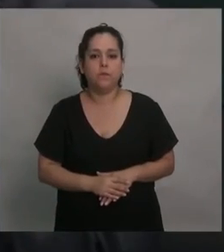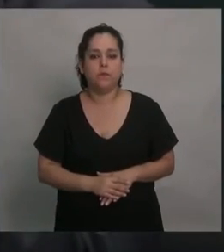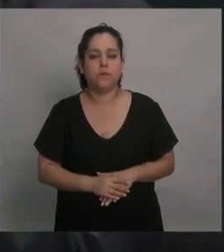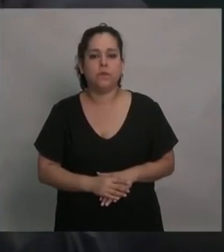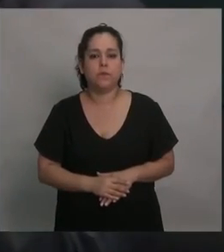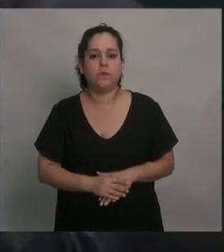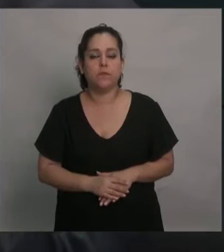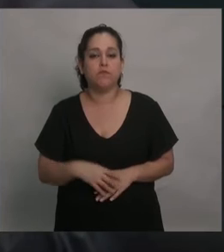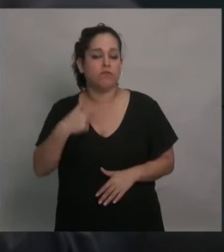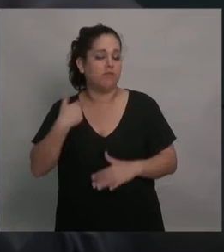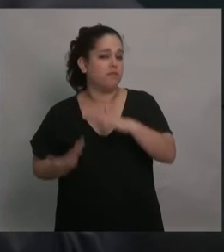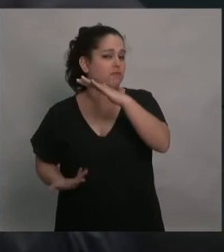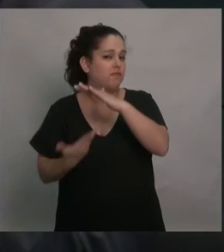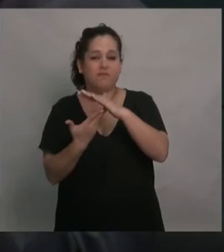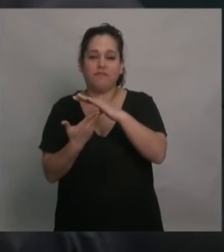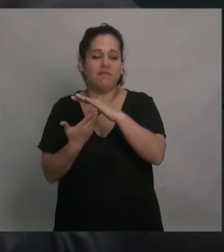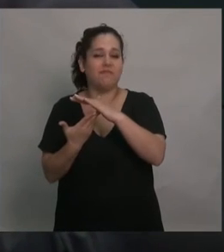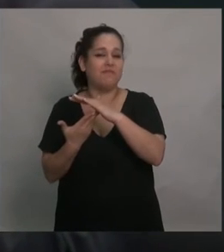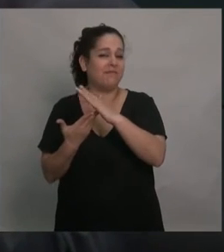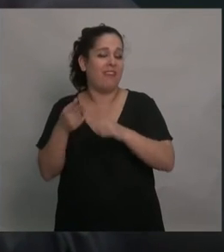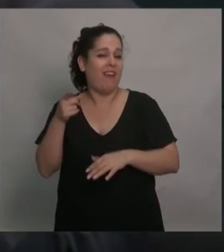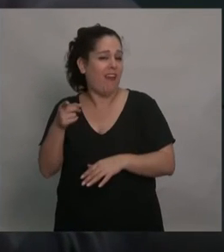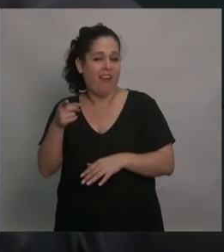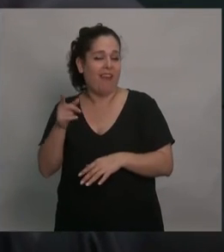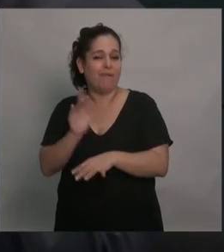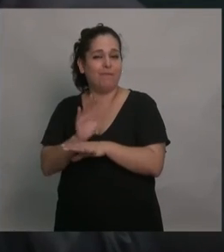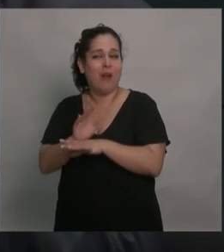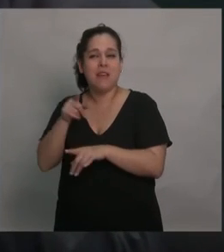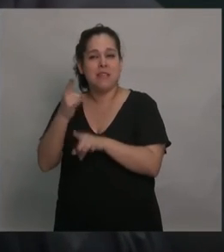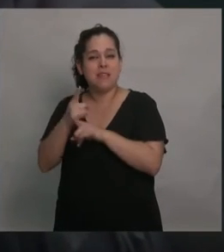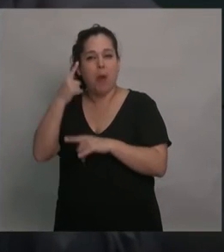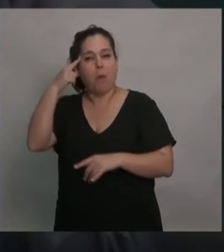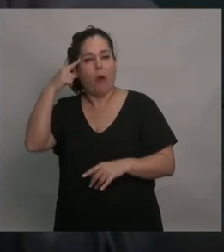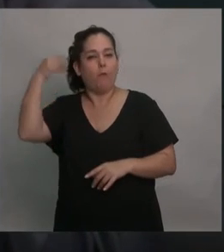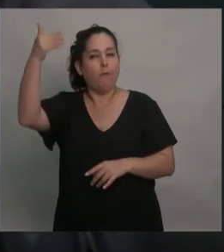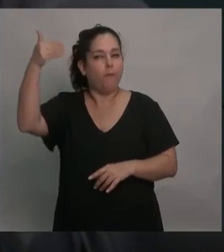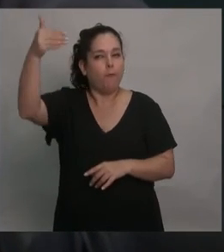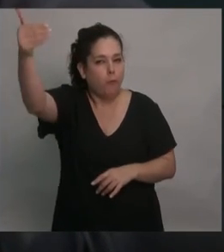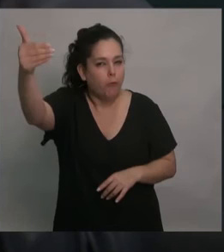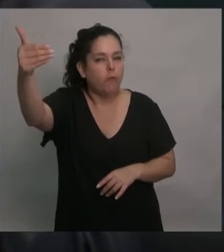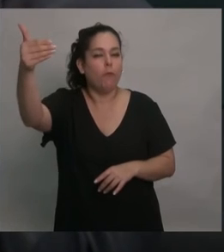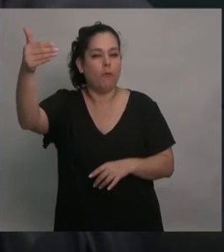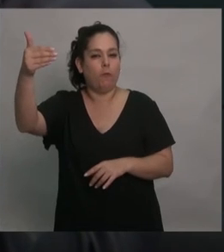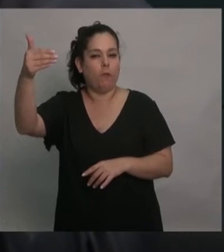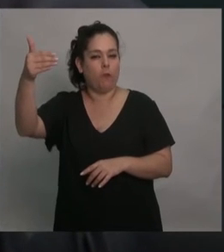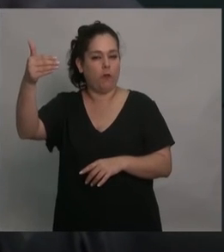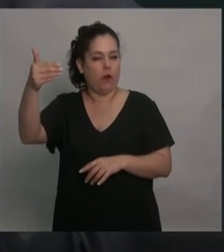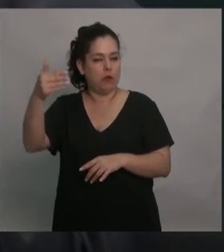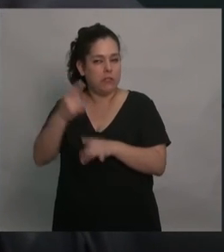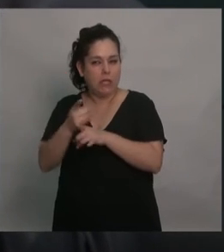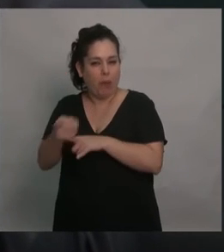Y nuestro comandante, con esa visión proverbial que tenía de mirar hacia el futuro, regresar y después contándolos e incluso hacerlo